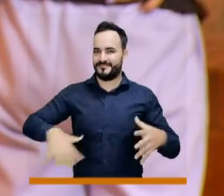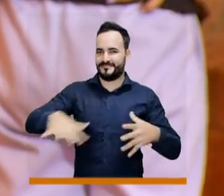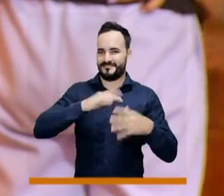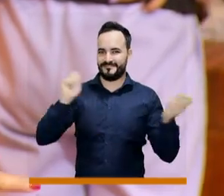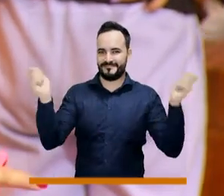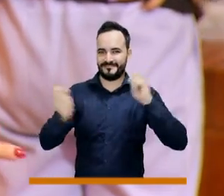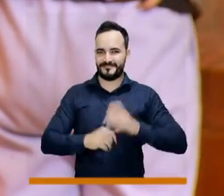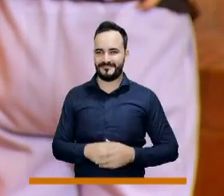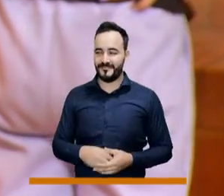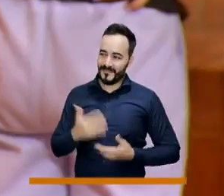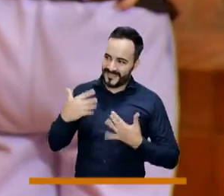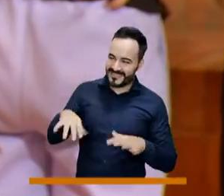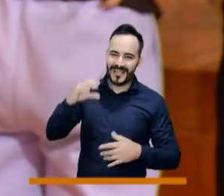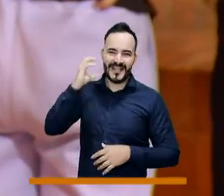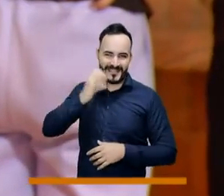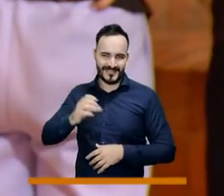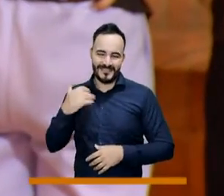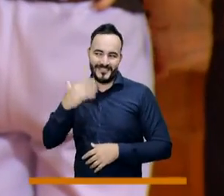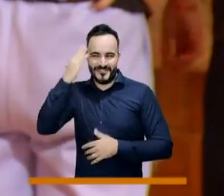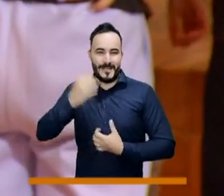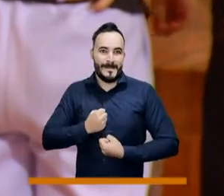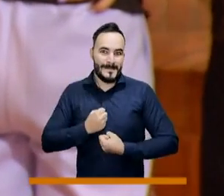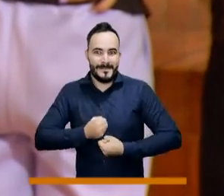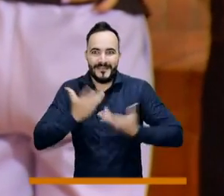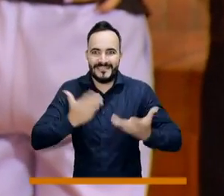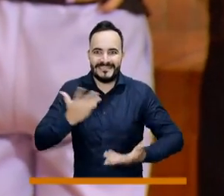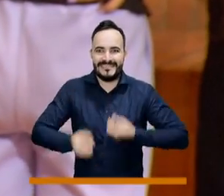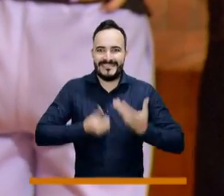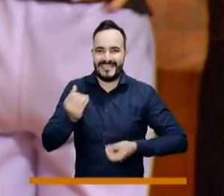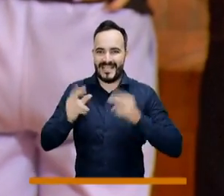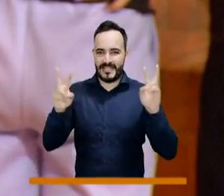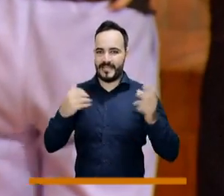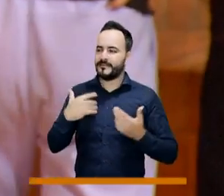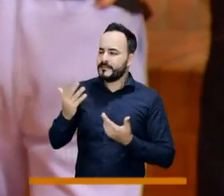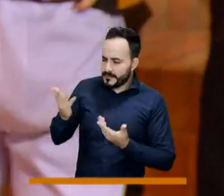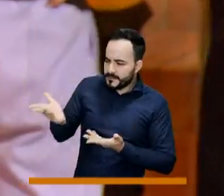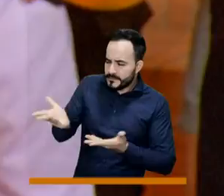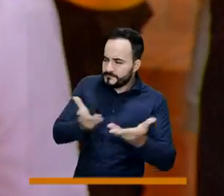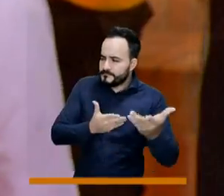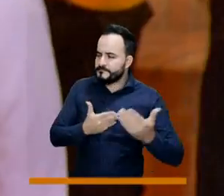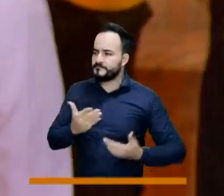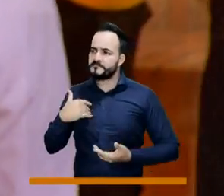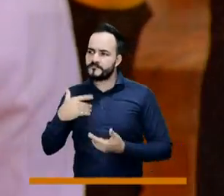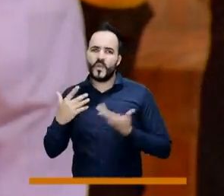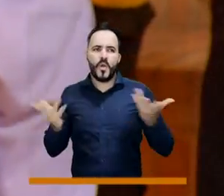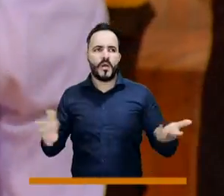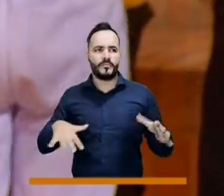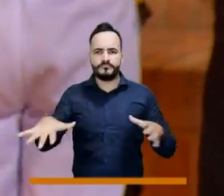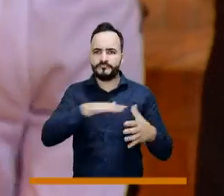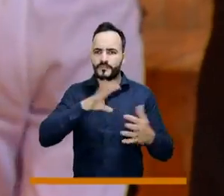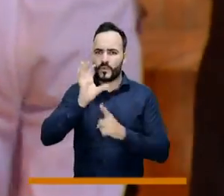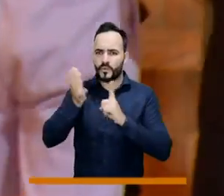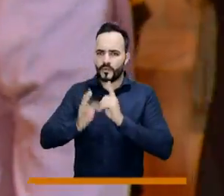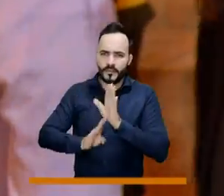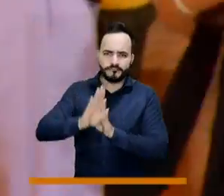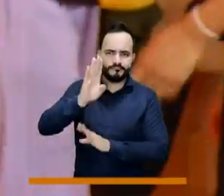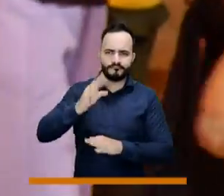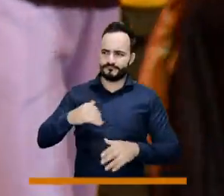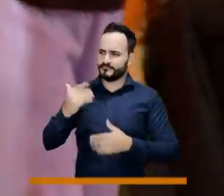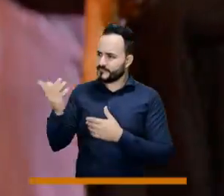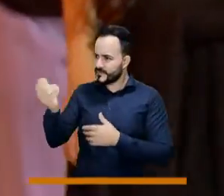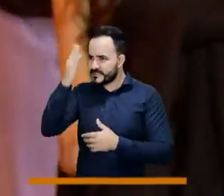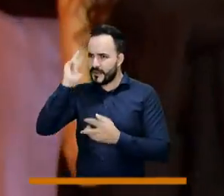tan importante, concejal. Yo sé que usted es la que se habla, pero sí, cuéntenos acerca de cómo este espacio contribuye a ese desarrollo cultural y a esas